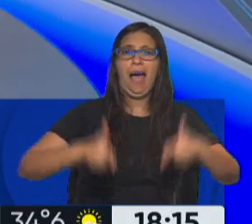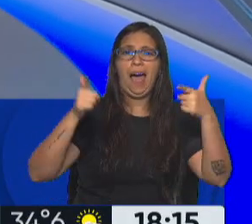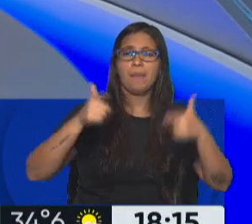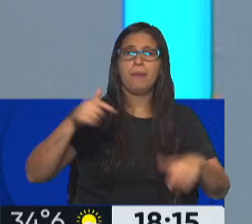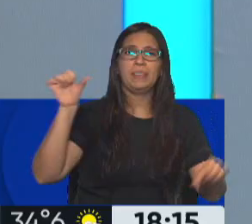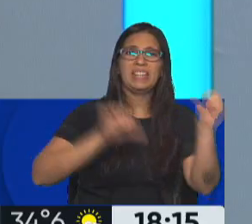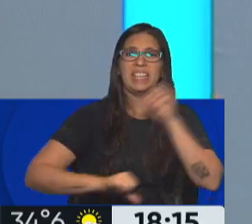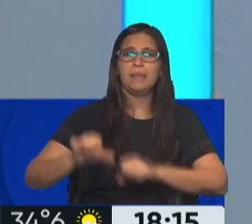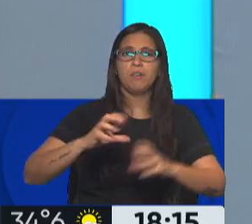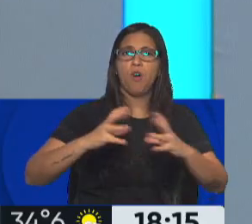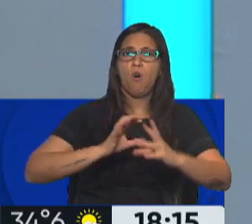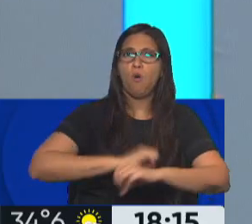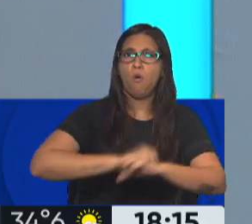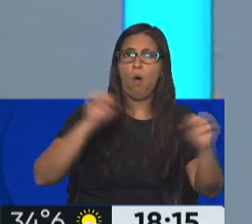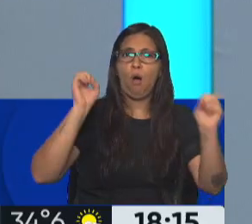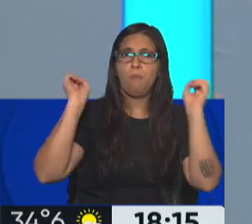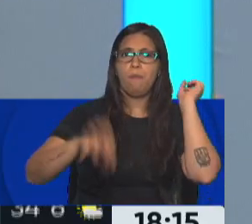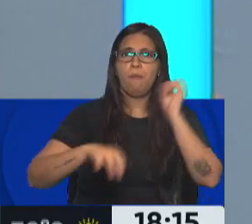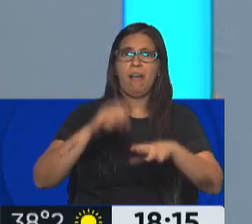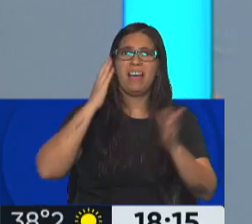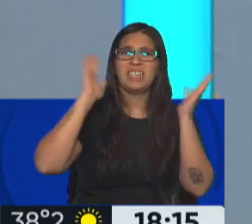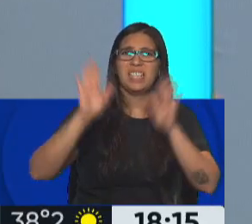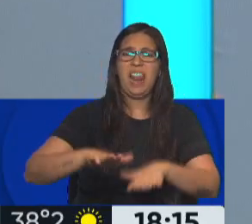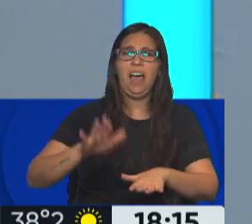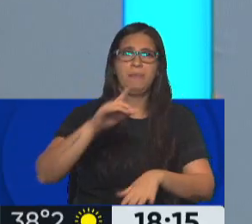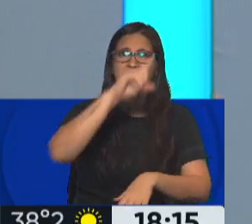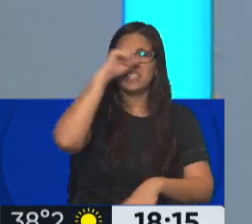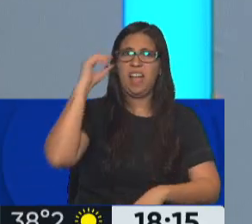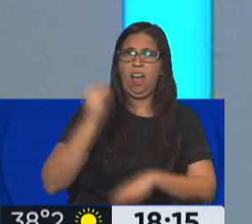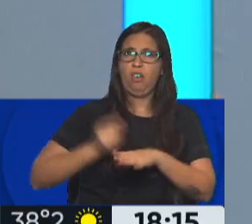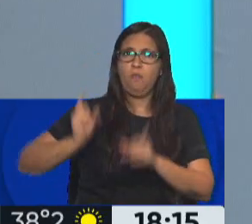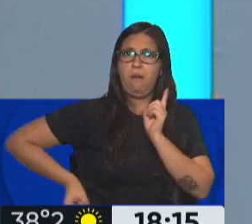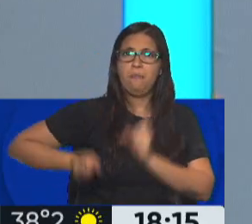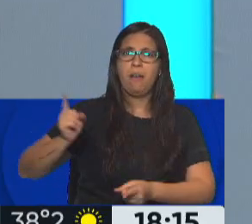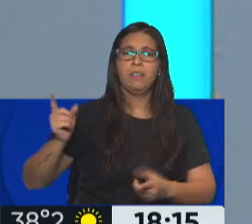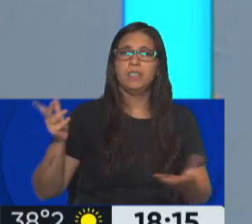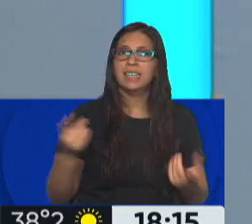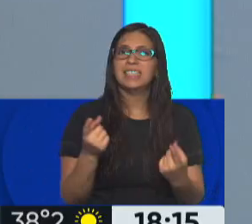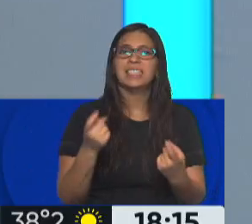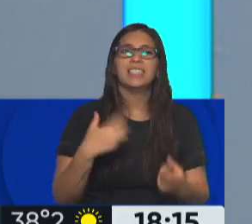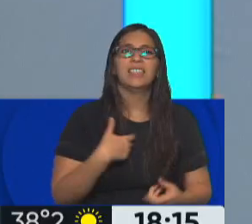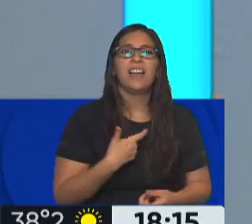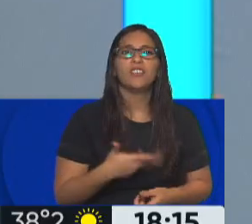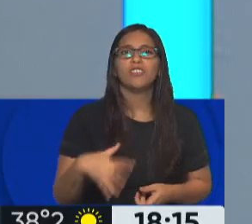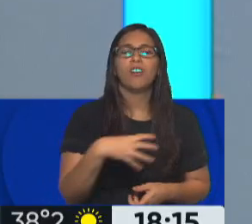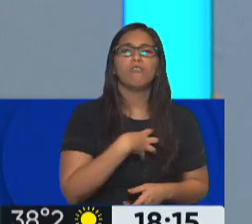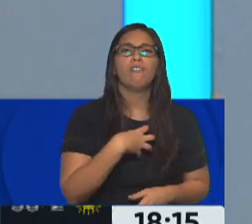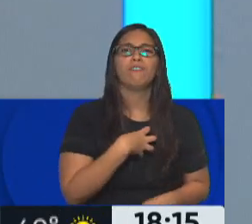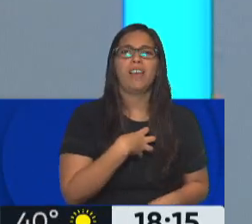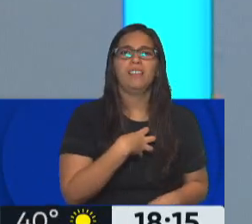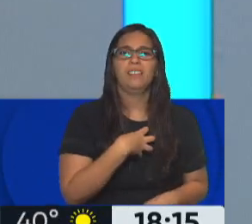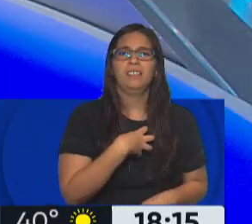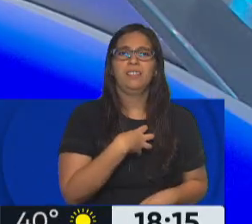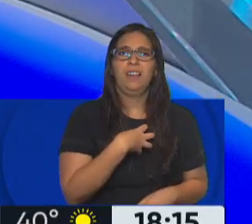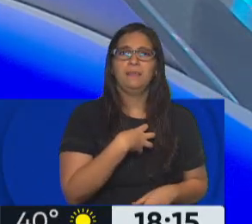químicas, bombas barril, después sufrió el Estado Islámico. Digo, es una sociedad que necesita poder confiar. Por supuesto que no confían en los rebeldes.